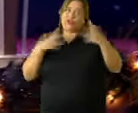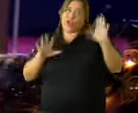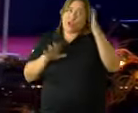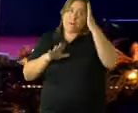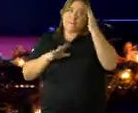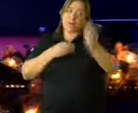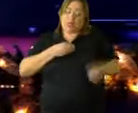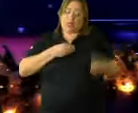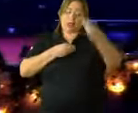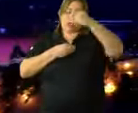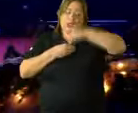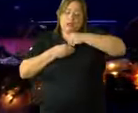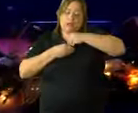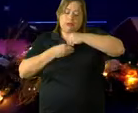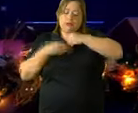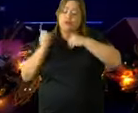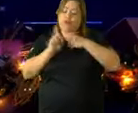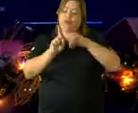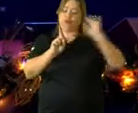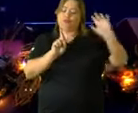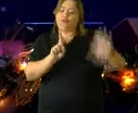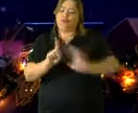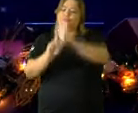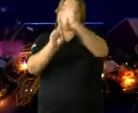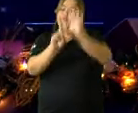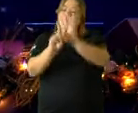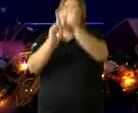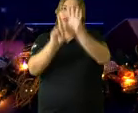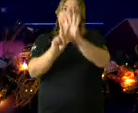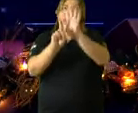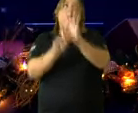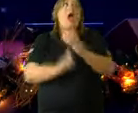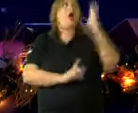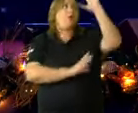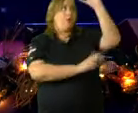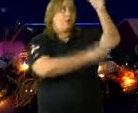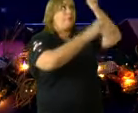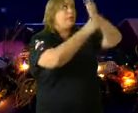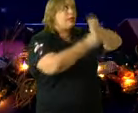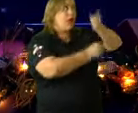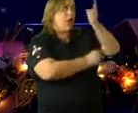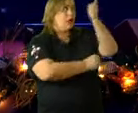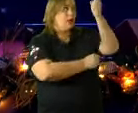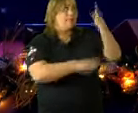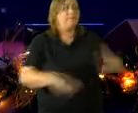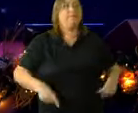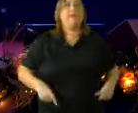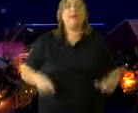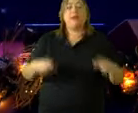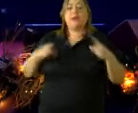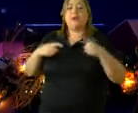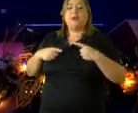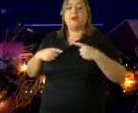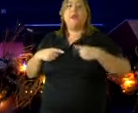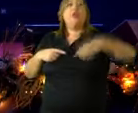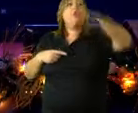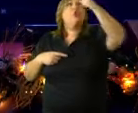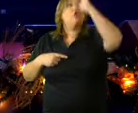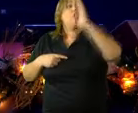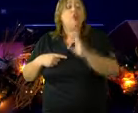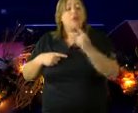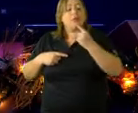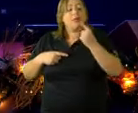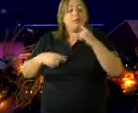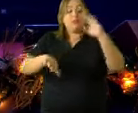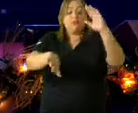¡Aleluya! Y esa es nuestra confianza. A eso nos llamó el Señor, a vivir así. Dios llama las cosas que no son